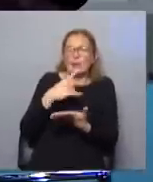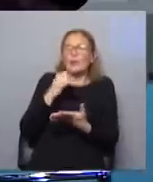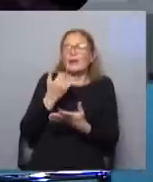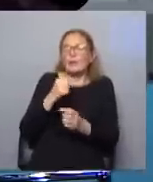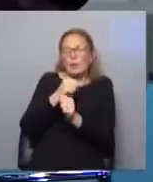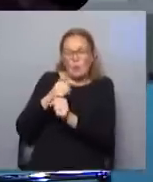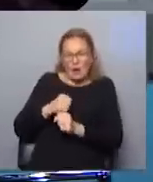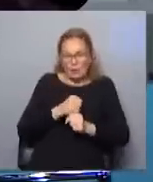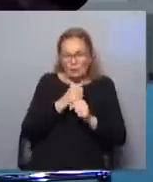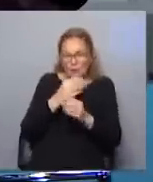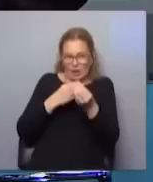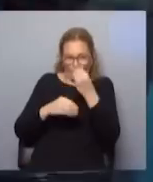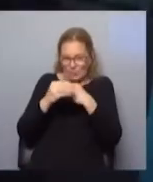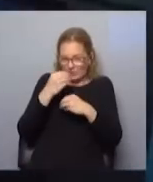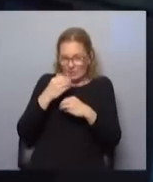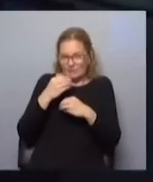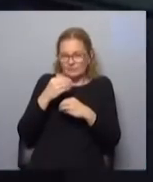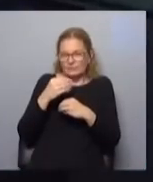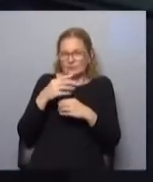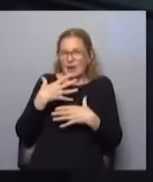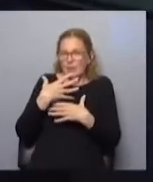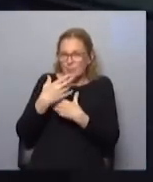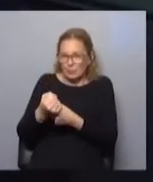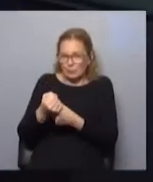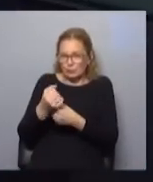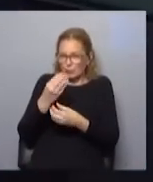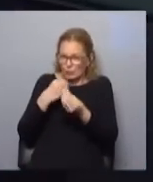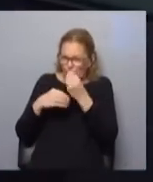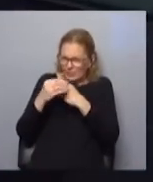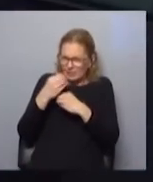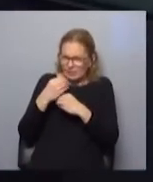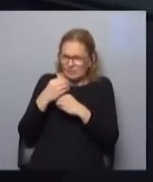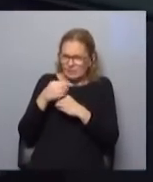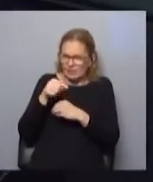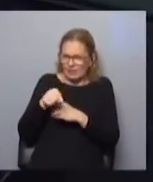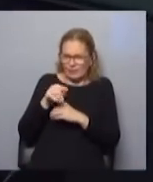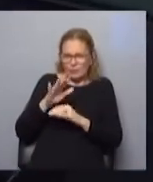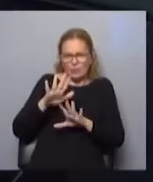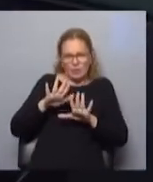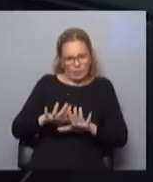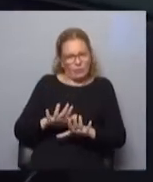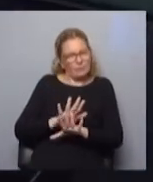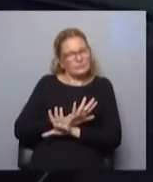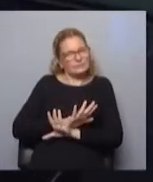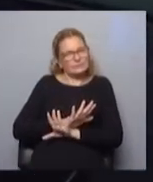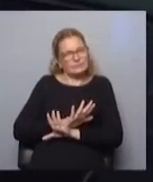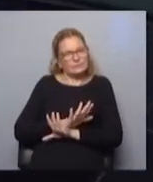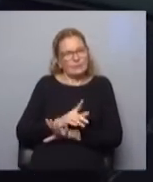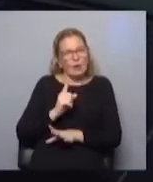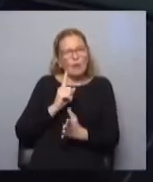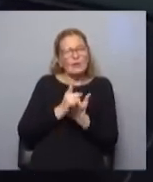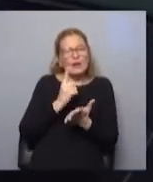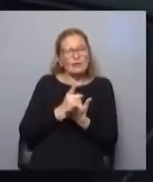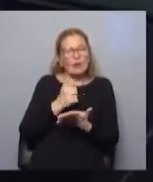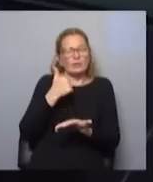el tema del apoyo concreto en alimentos eso eso te obliga a